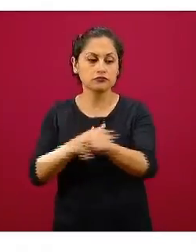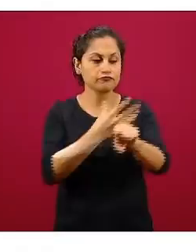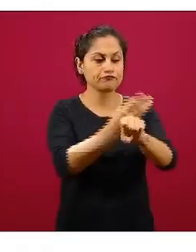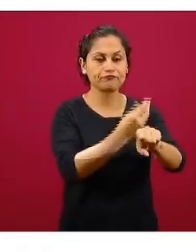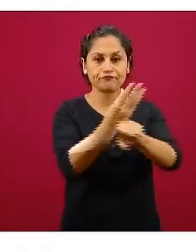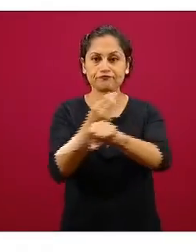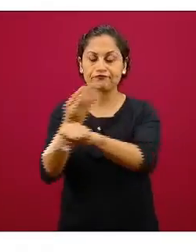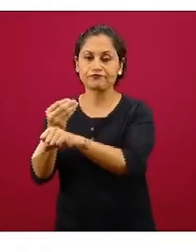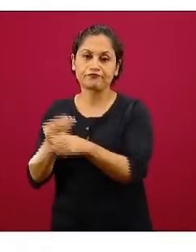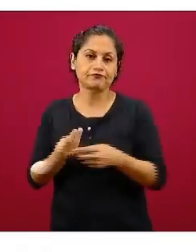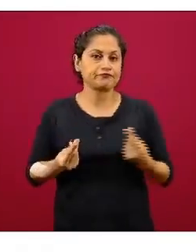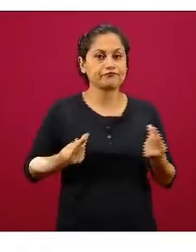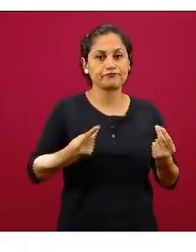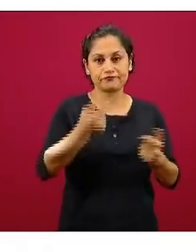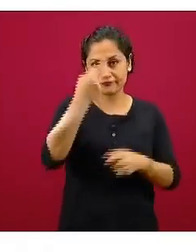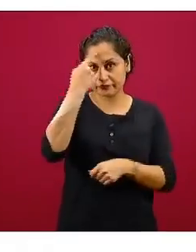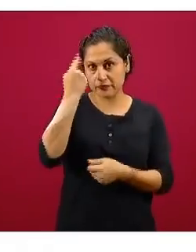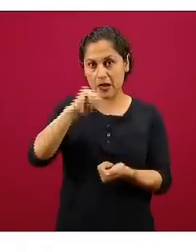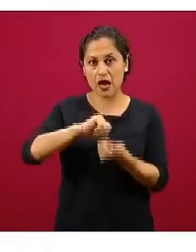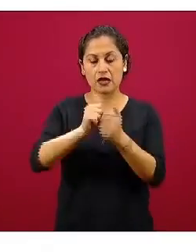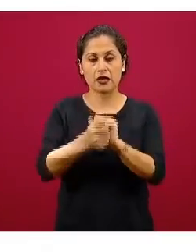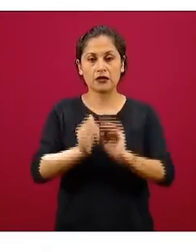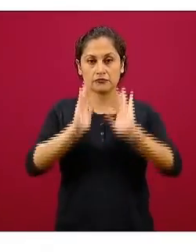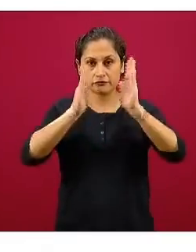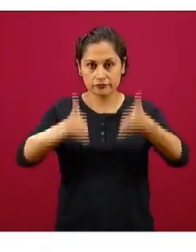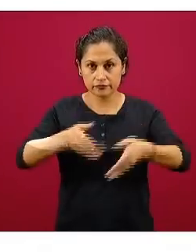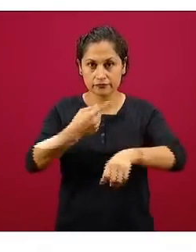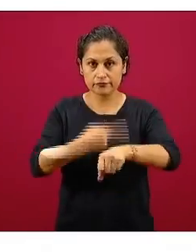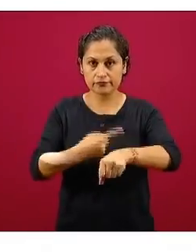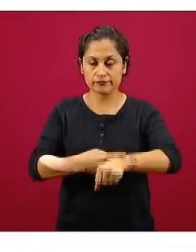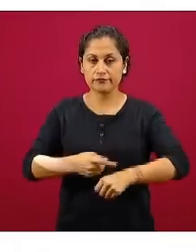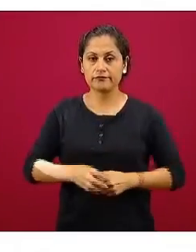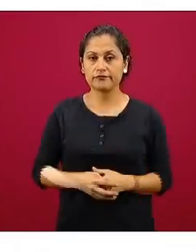tiempo verdaderamente sorprendente. La siguiente.